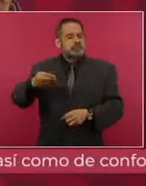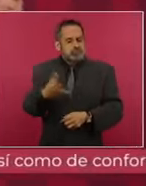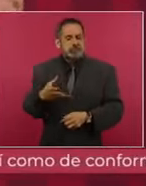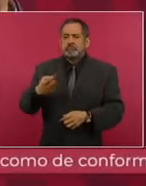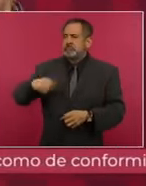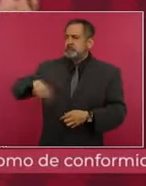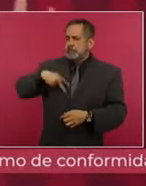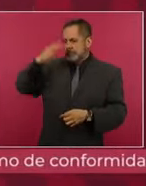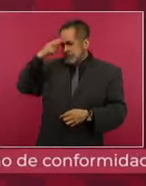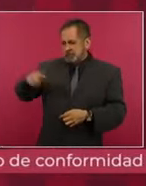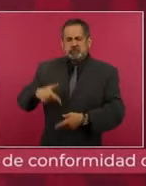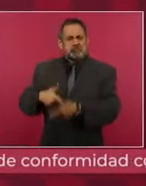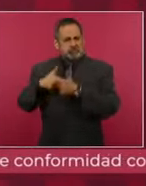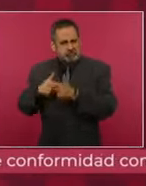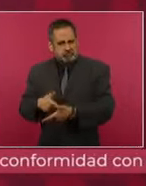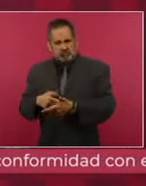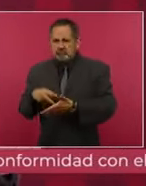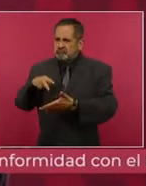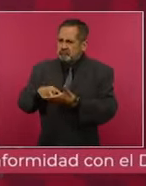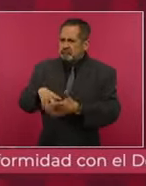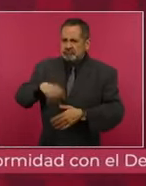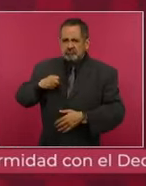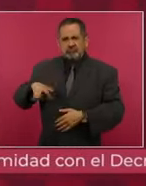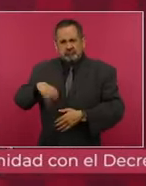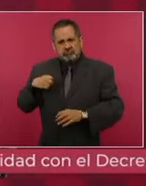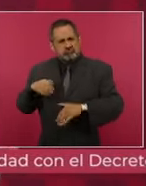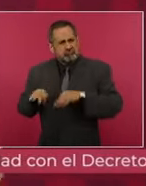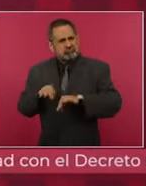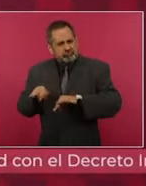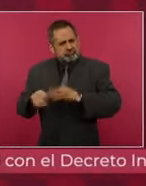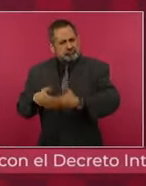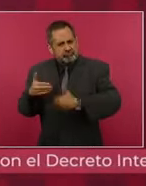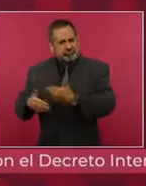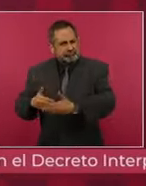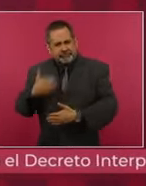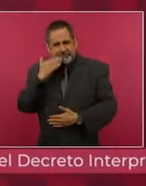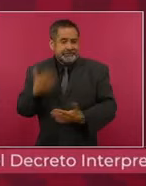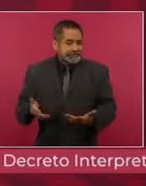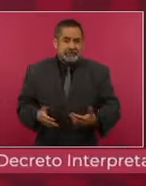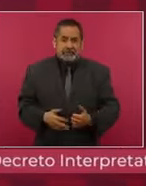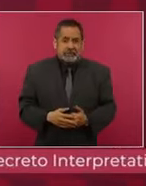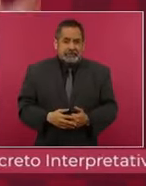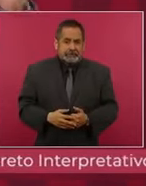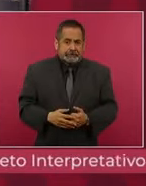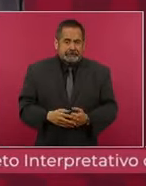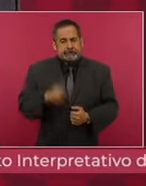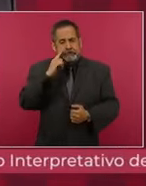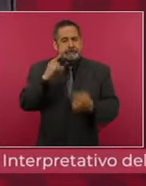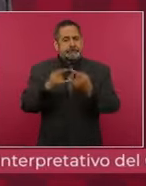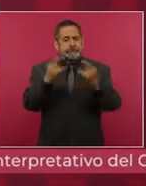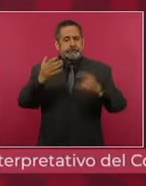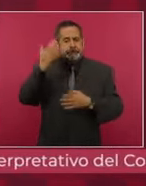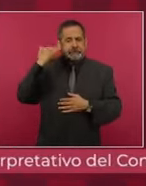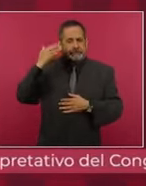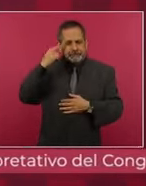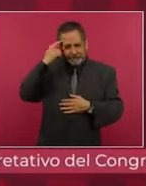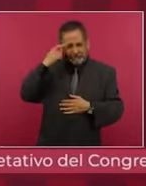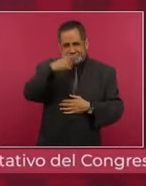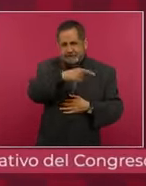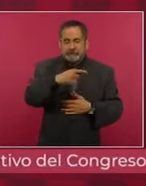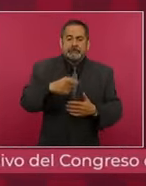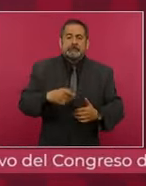Por esos antecedentes, yo hablaba en una ocasión de cómo